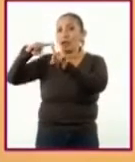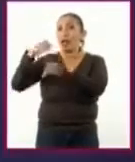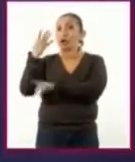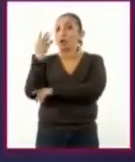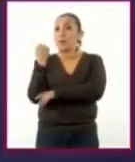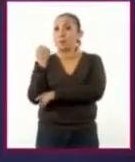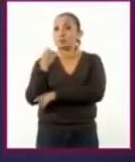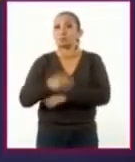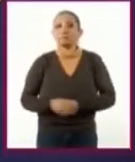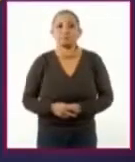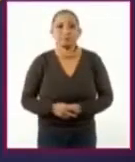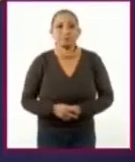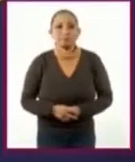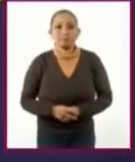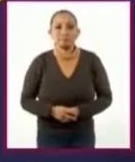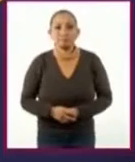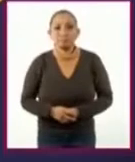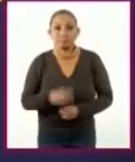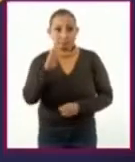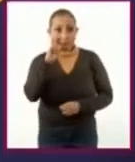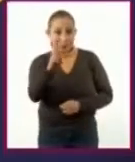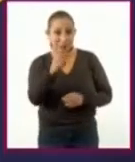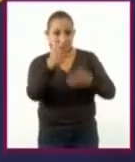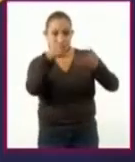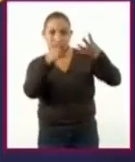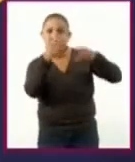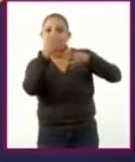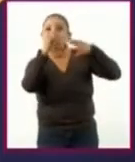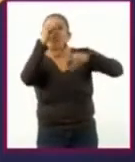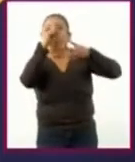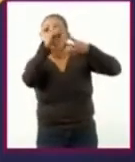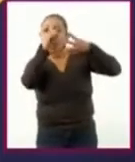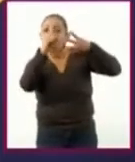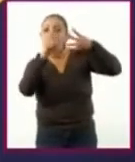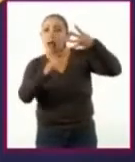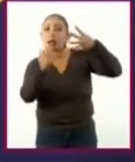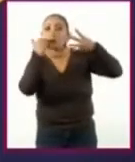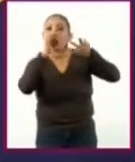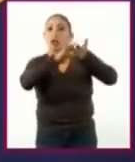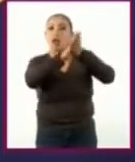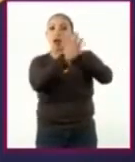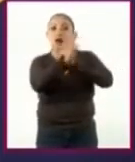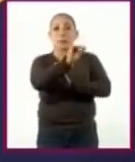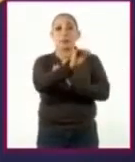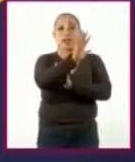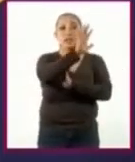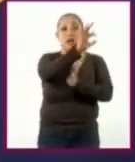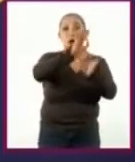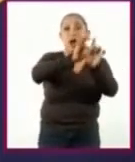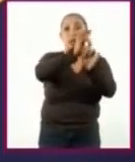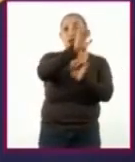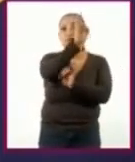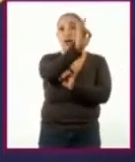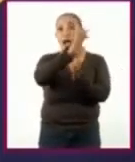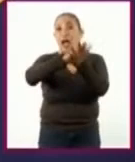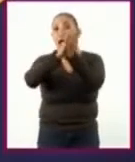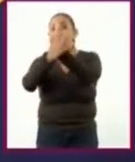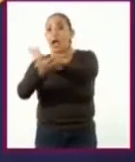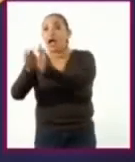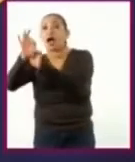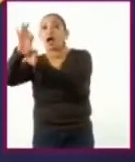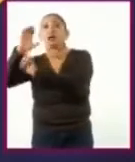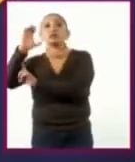9. Conforme a la jerarquía de operaciones, si deseamos convertir 95 grados Fahrenheit a grados